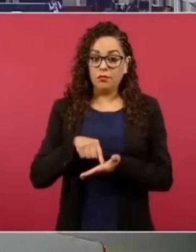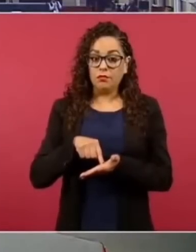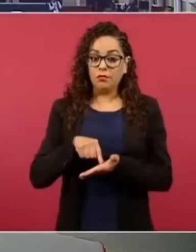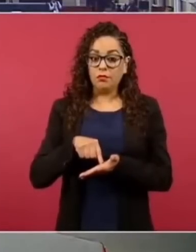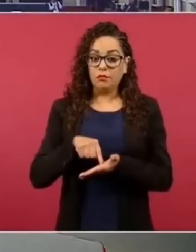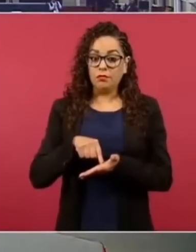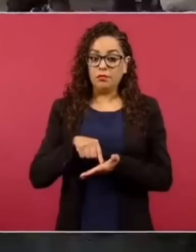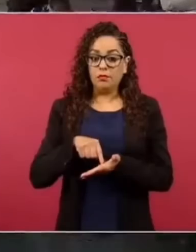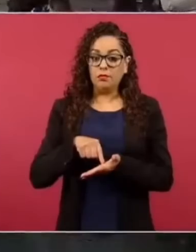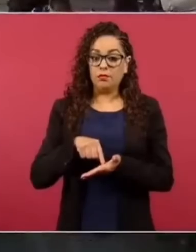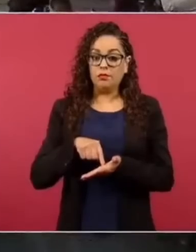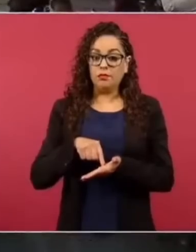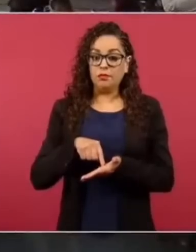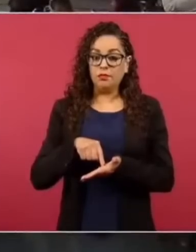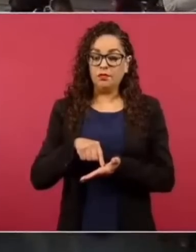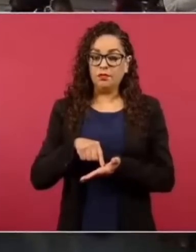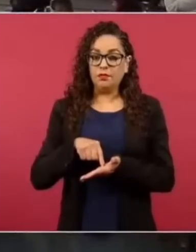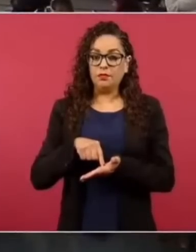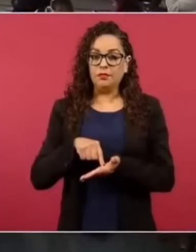Entonces, si